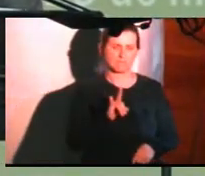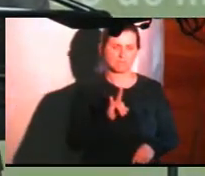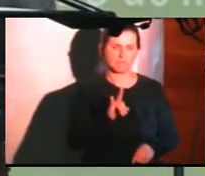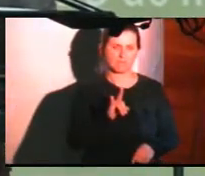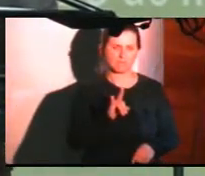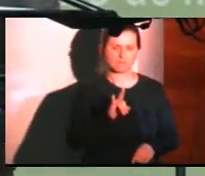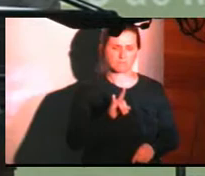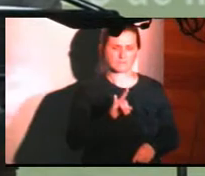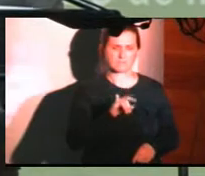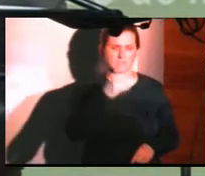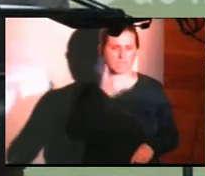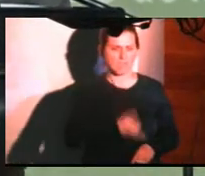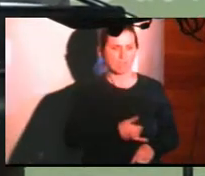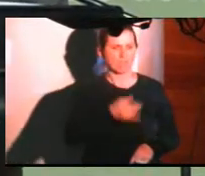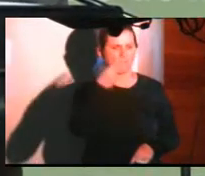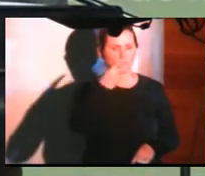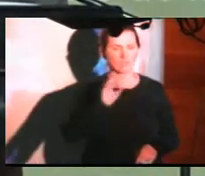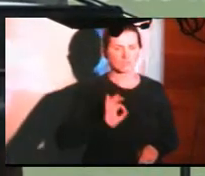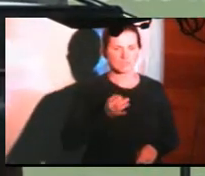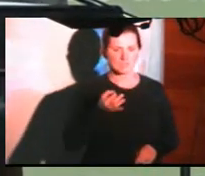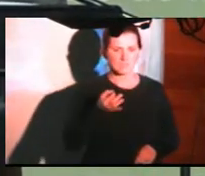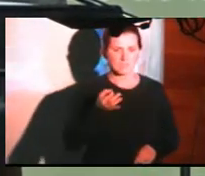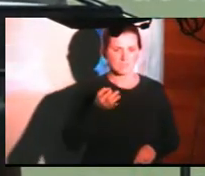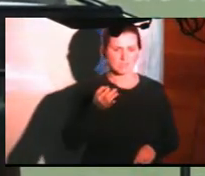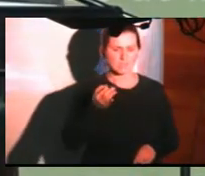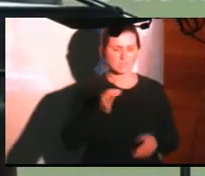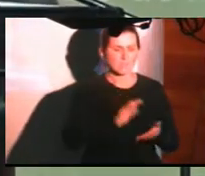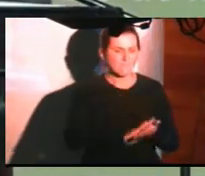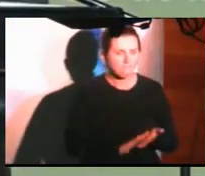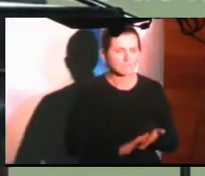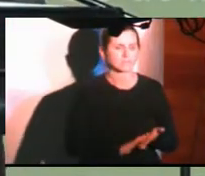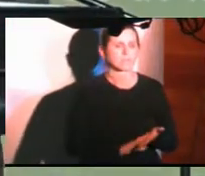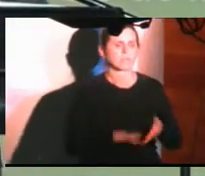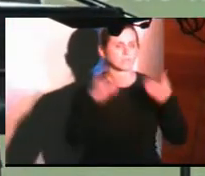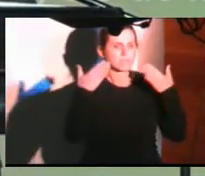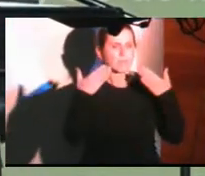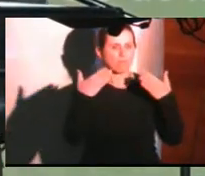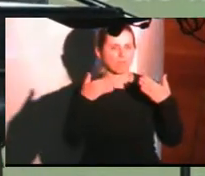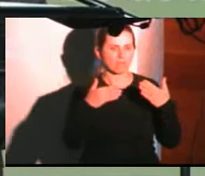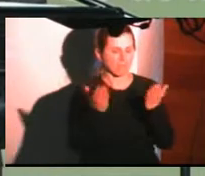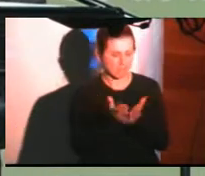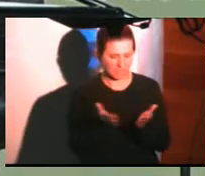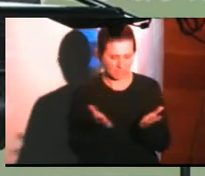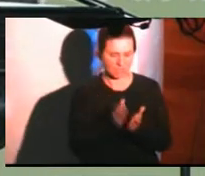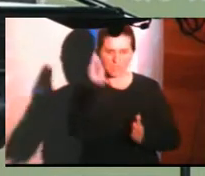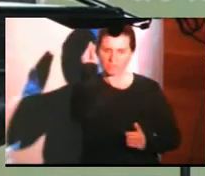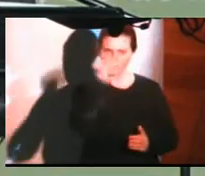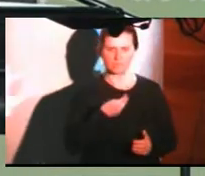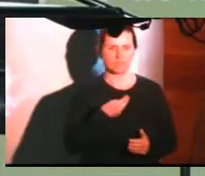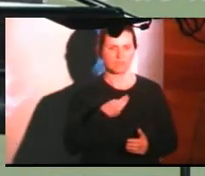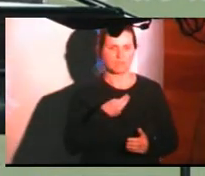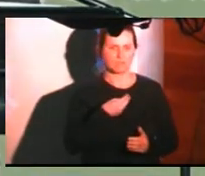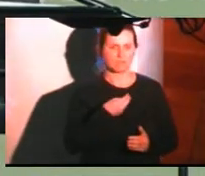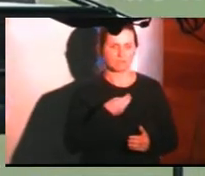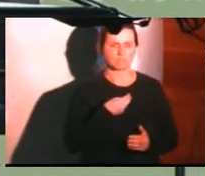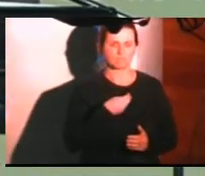tenemos 2 años de estudios básicos que los podemos hacer en Chosmalal, que abarcaría toda la región y a toda la zona norte.